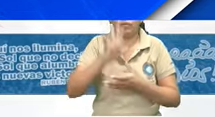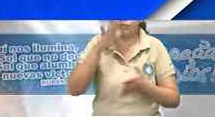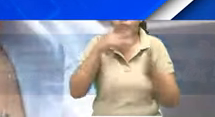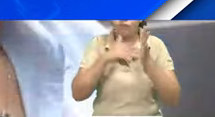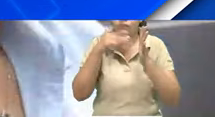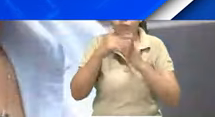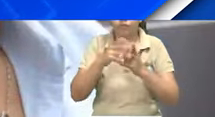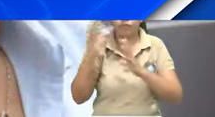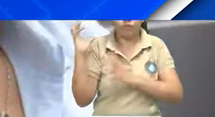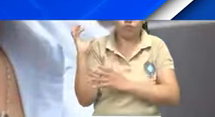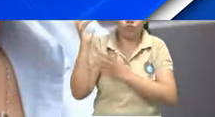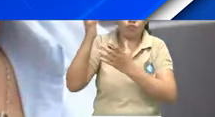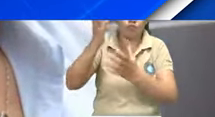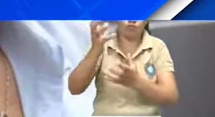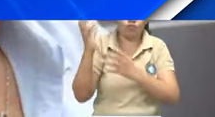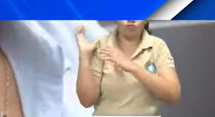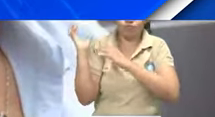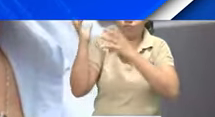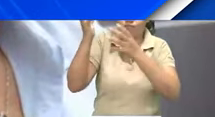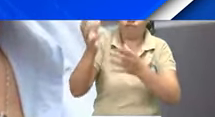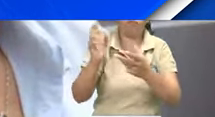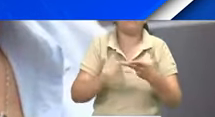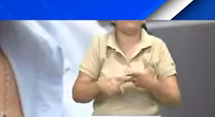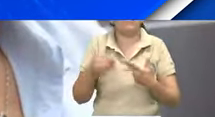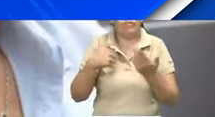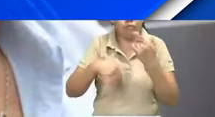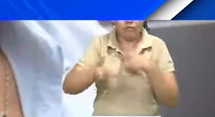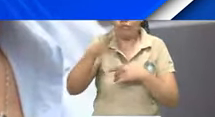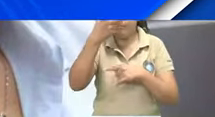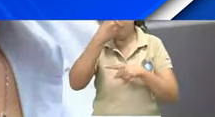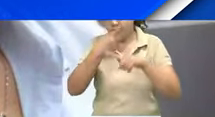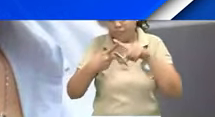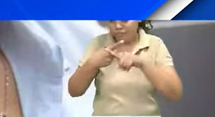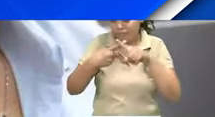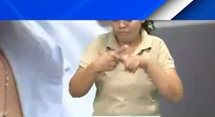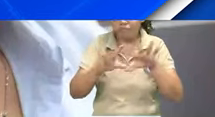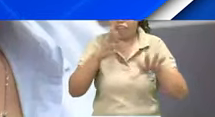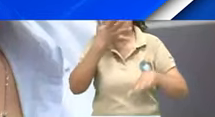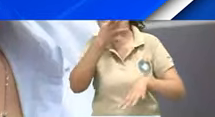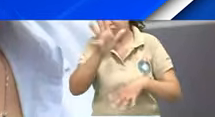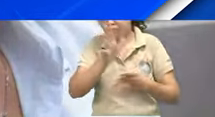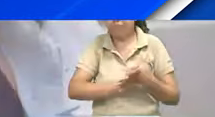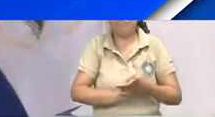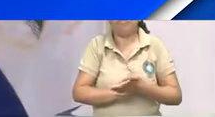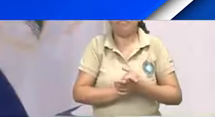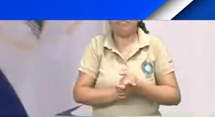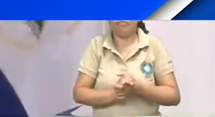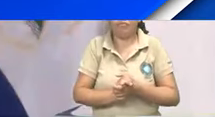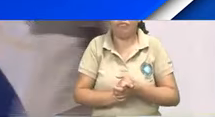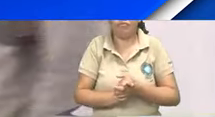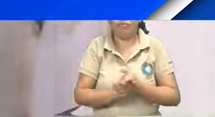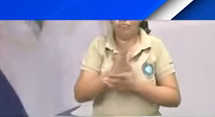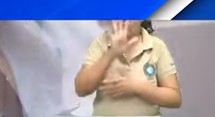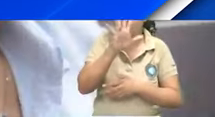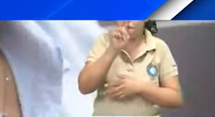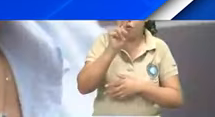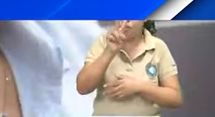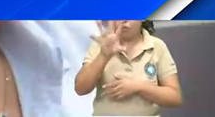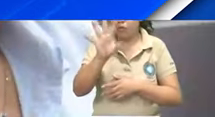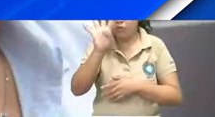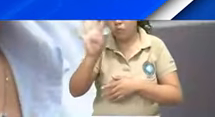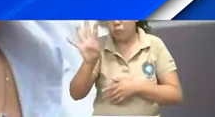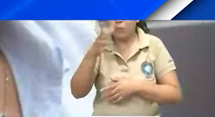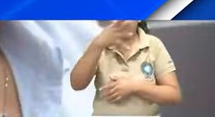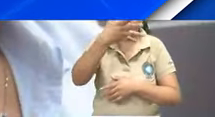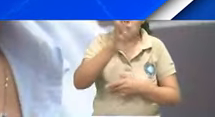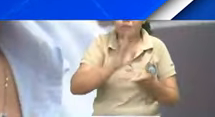5 millones de quintales, teniendo la media de consumo del país entre 2.4